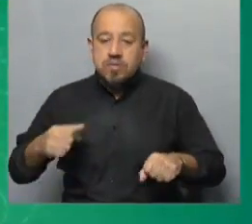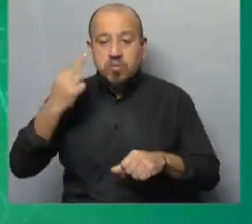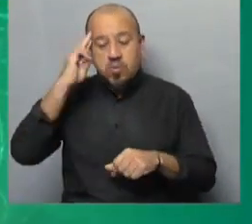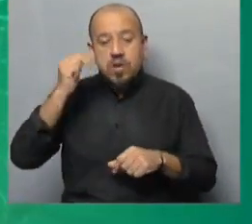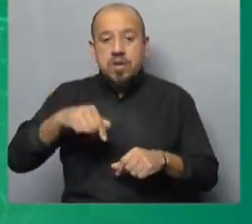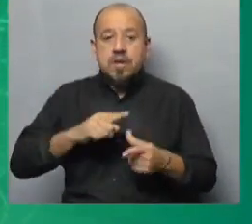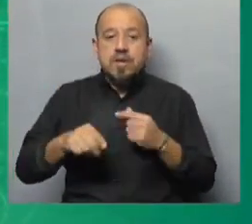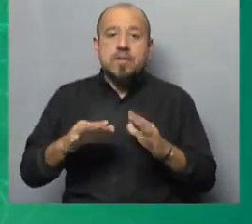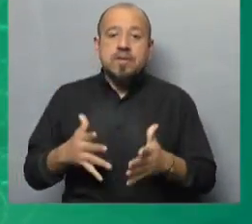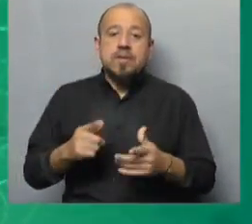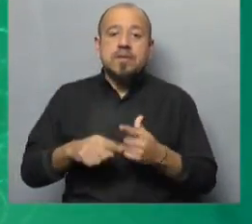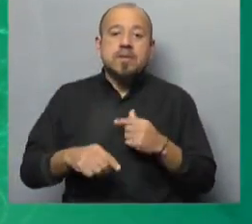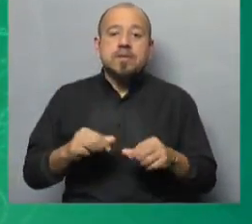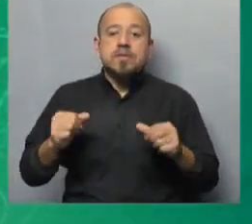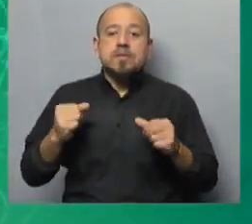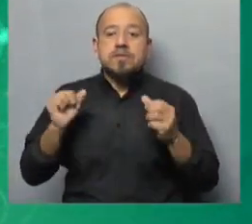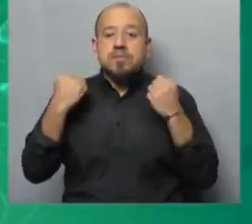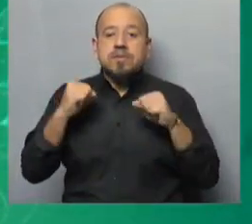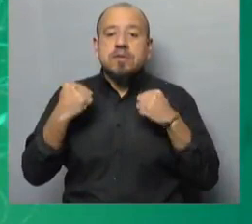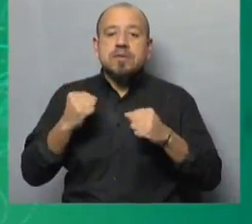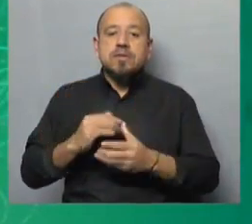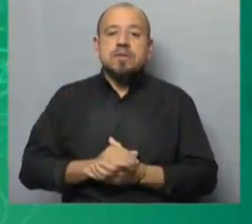lo que implica a nivel entrenamiento